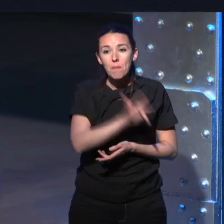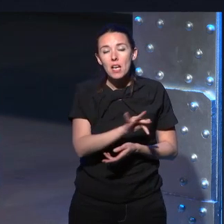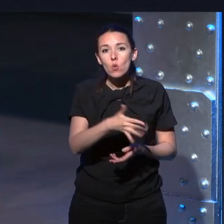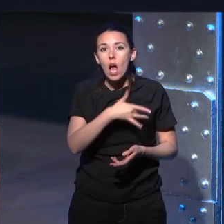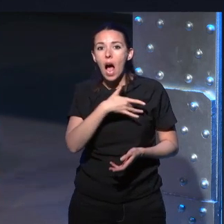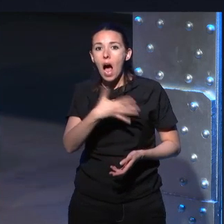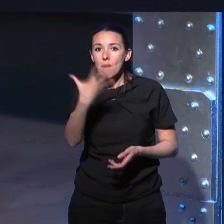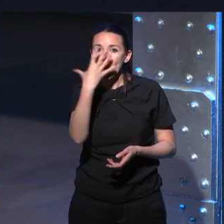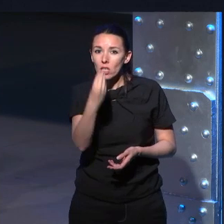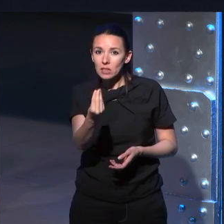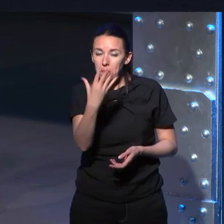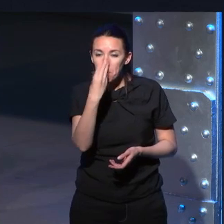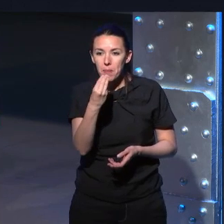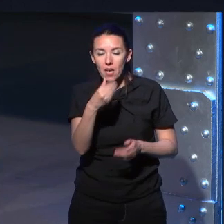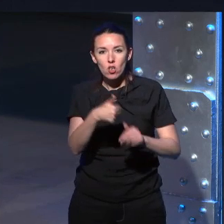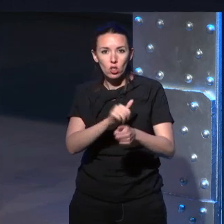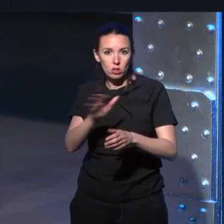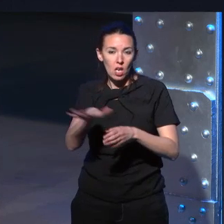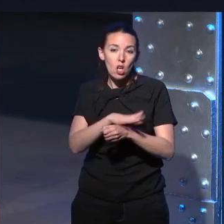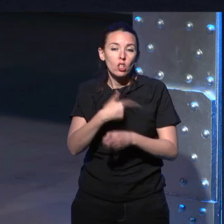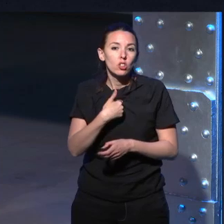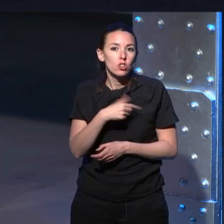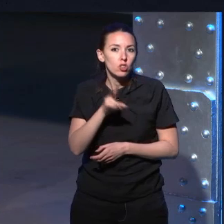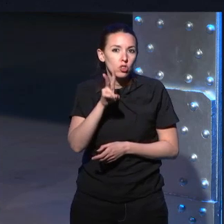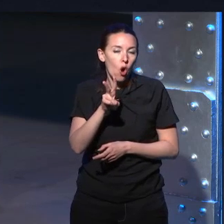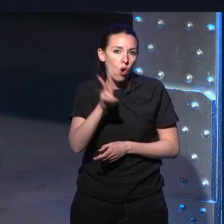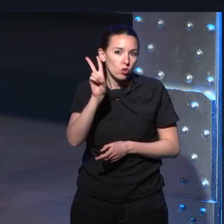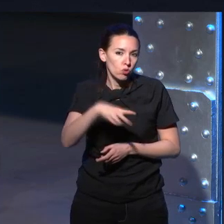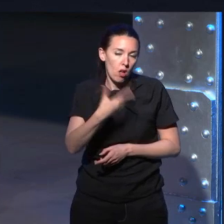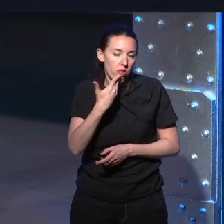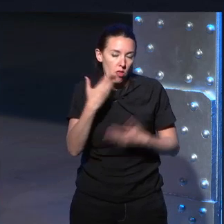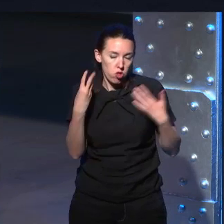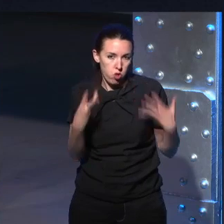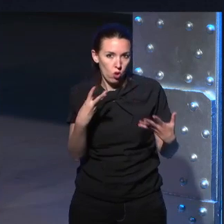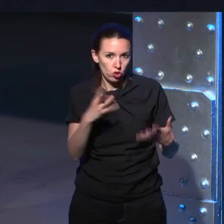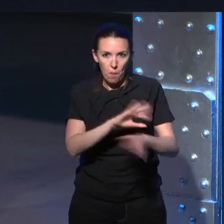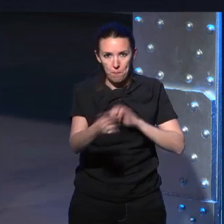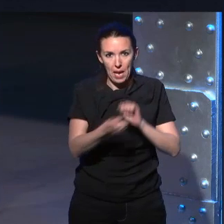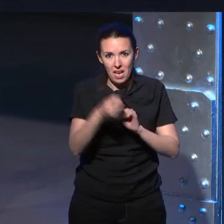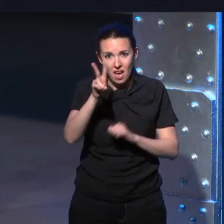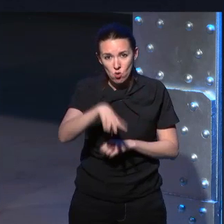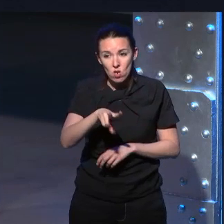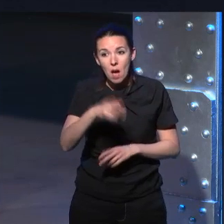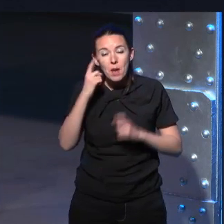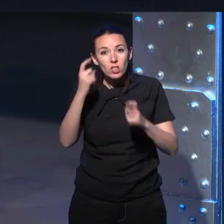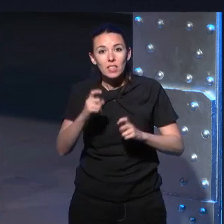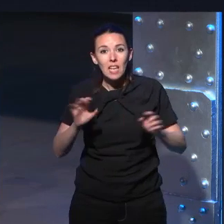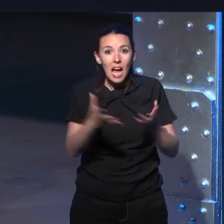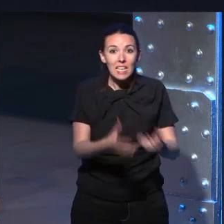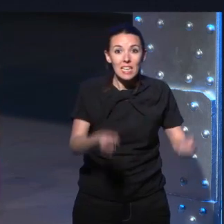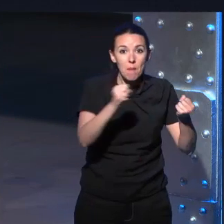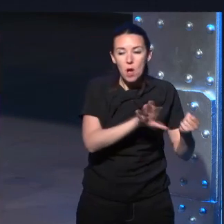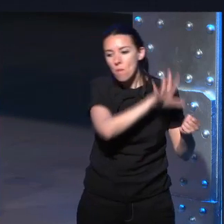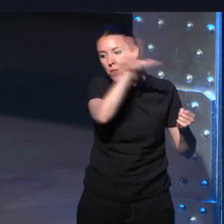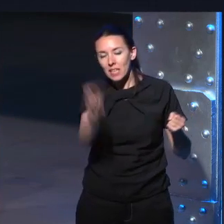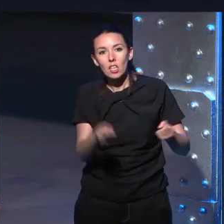basado en él. Yo nunca lo peleé, yo tenía 8 años, pero en algún momento trataron de que un perro campeón matara a mi perro solo